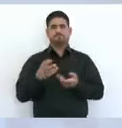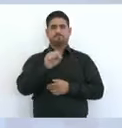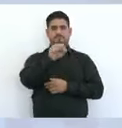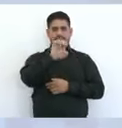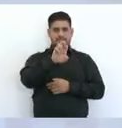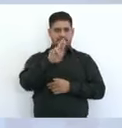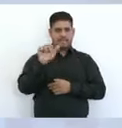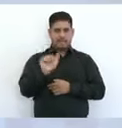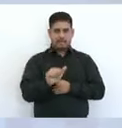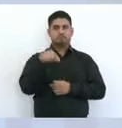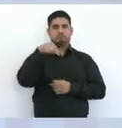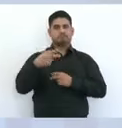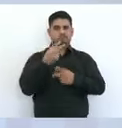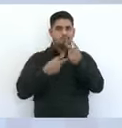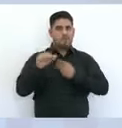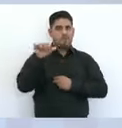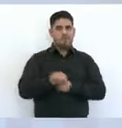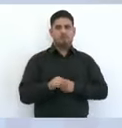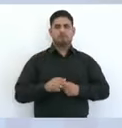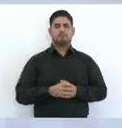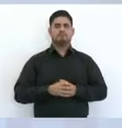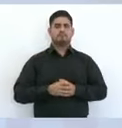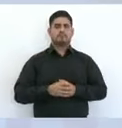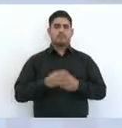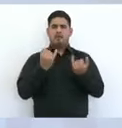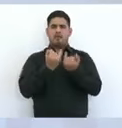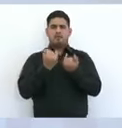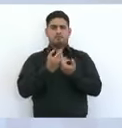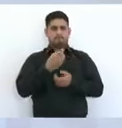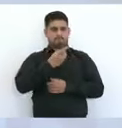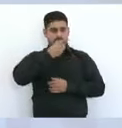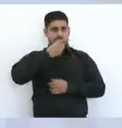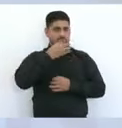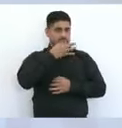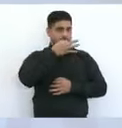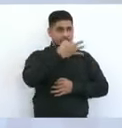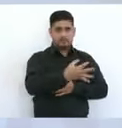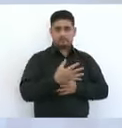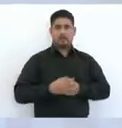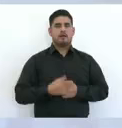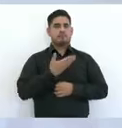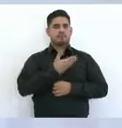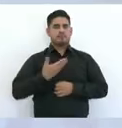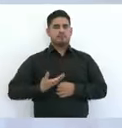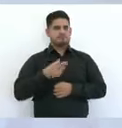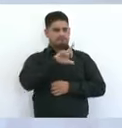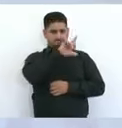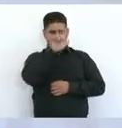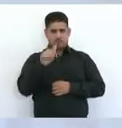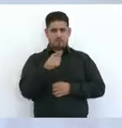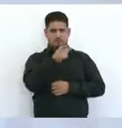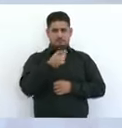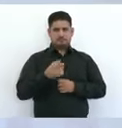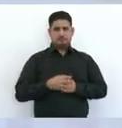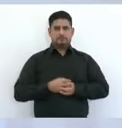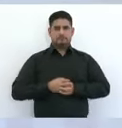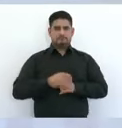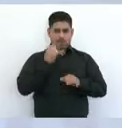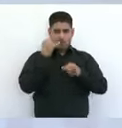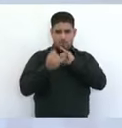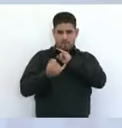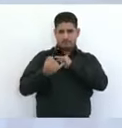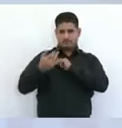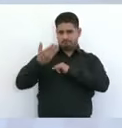están aquí presentes. Informarle, presidente, que después de su visita